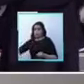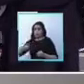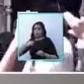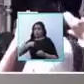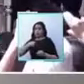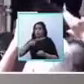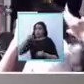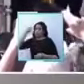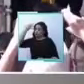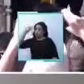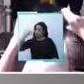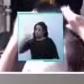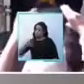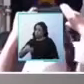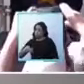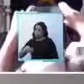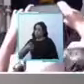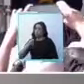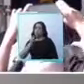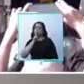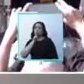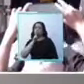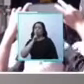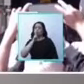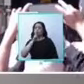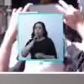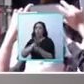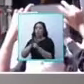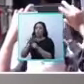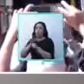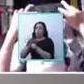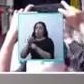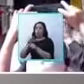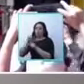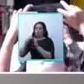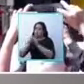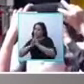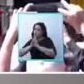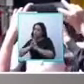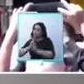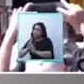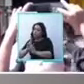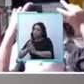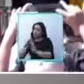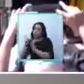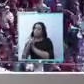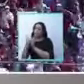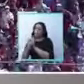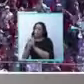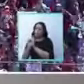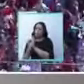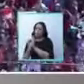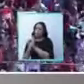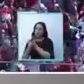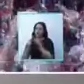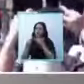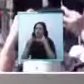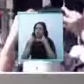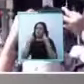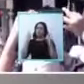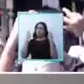plataforma programática. Ya a mediados de año se desató campaña mediática, ¿verdad?, para descalificar, diciendo que no gobernaba doña Xiomara, sino